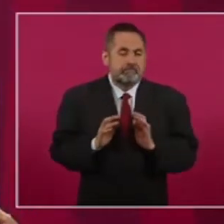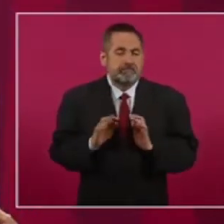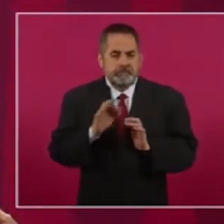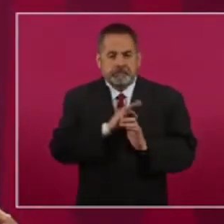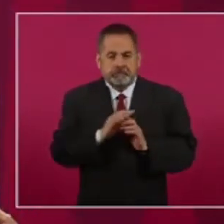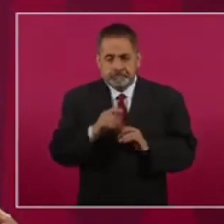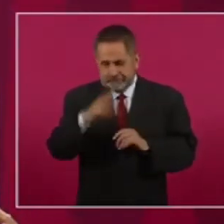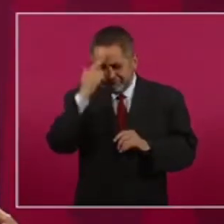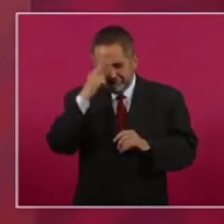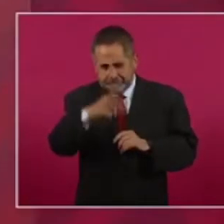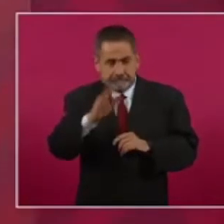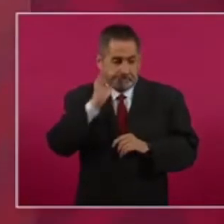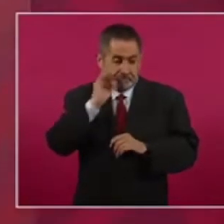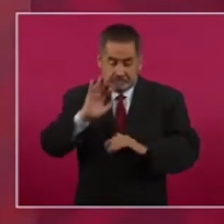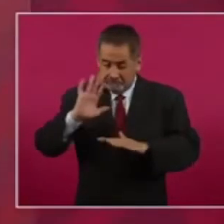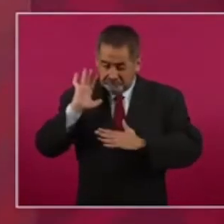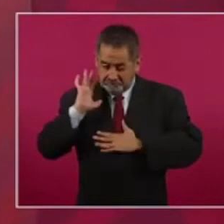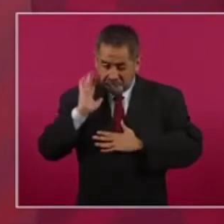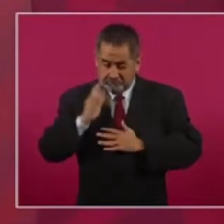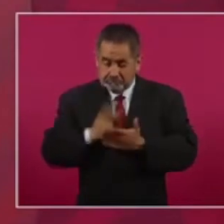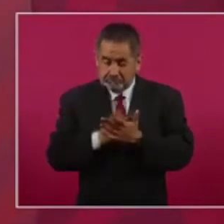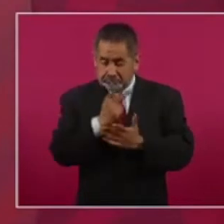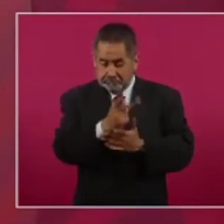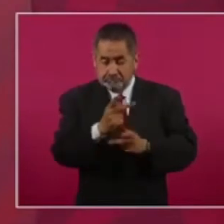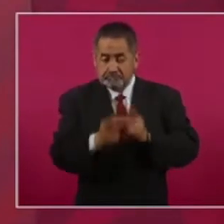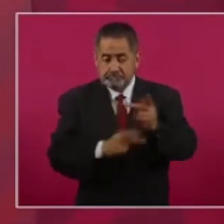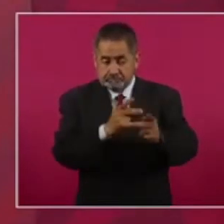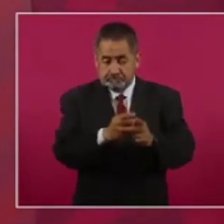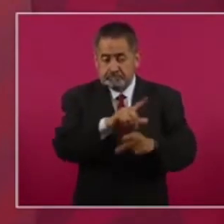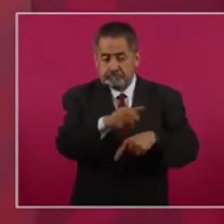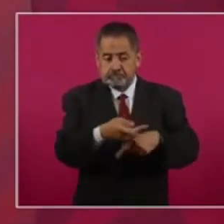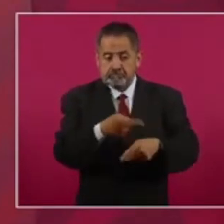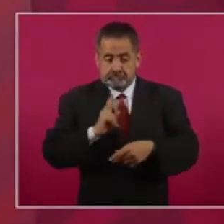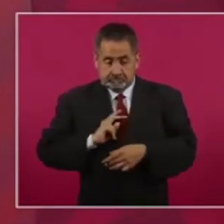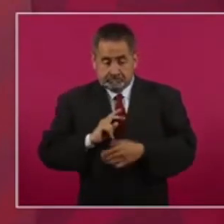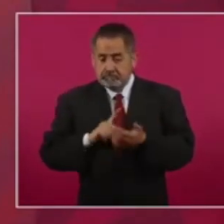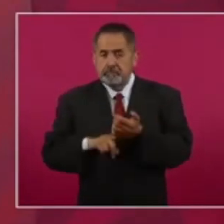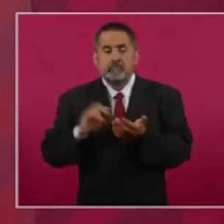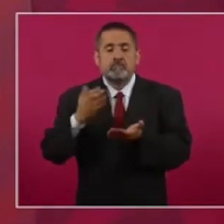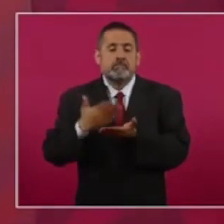créditos a la palabra y las tandas para el bienestar.